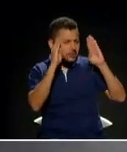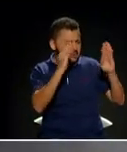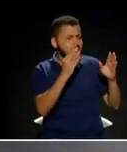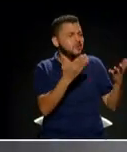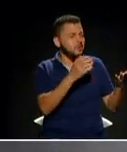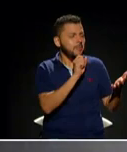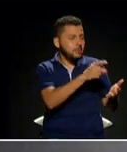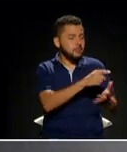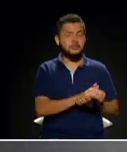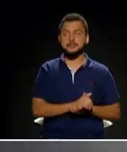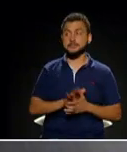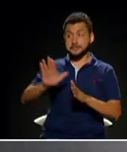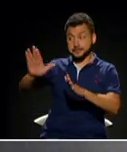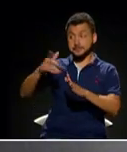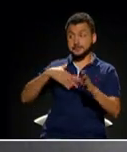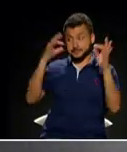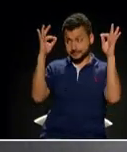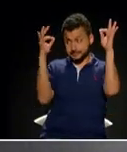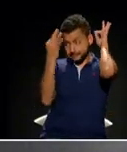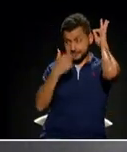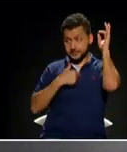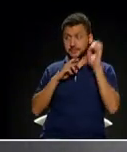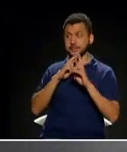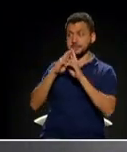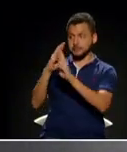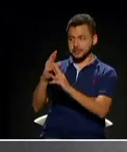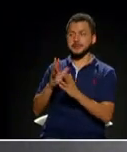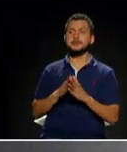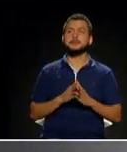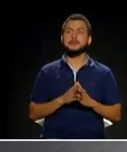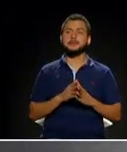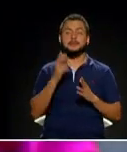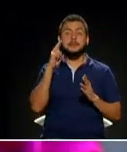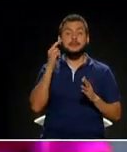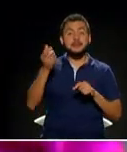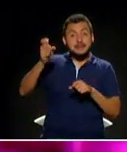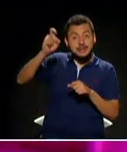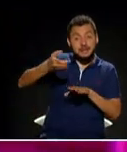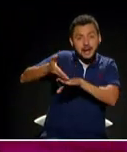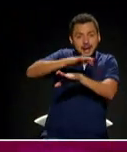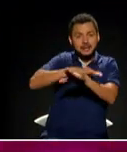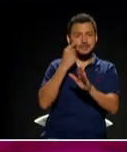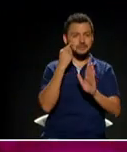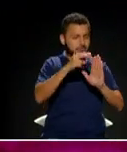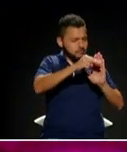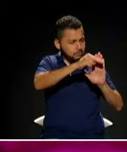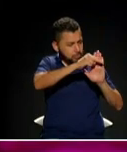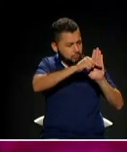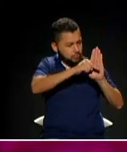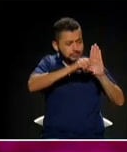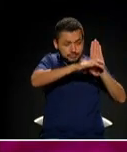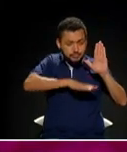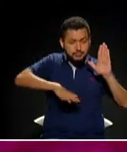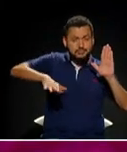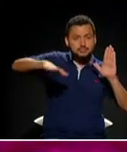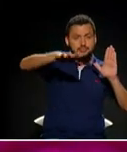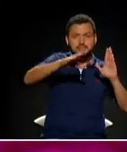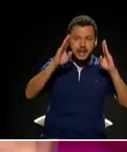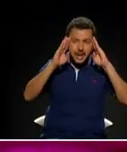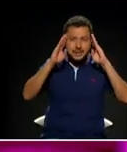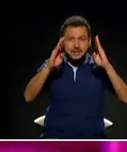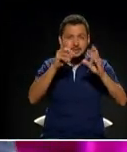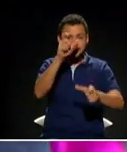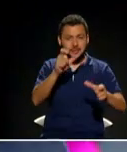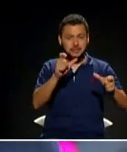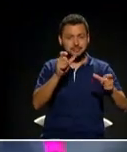política a nivel nacional que tendrá que implementarse en el territorio pero miren los colombianos somos un pueblo migrante todos tenemos un familiar o